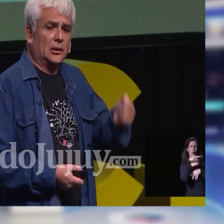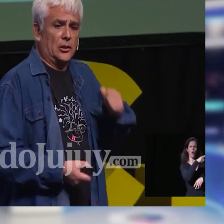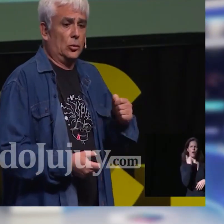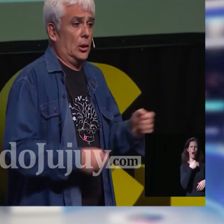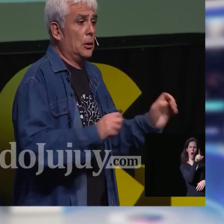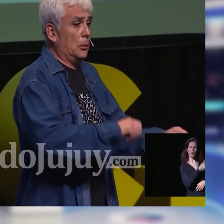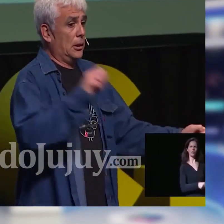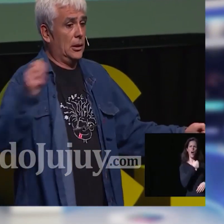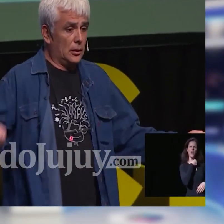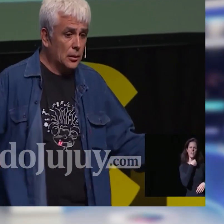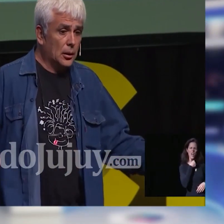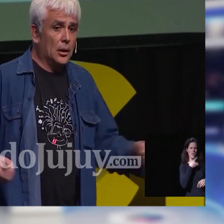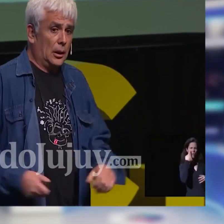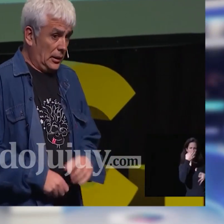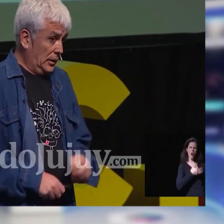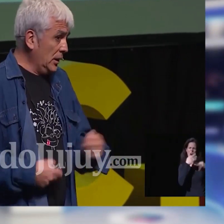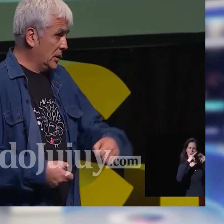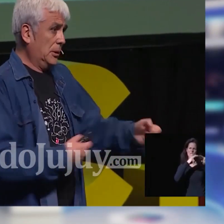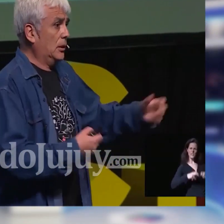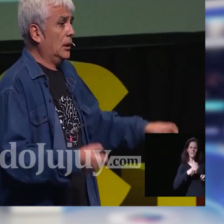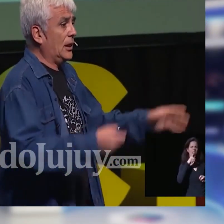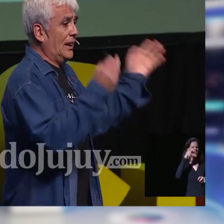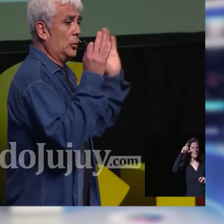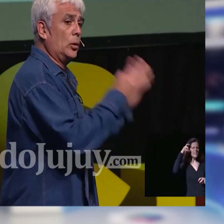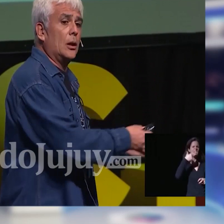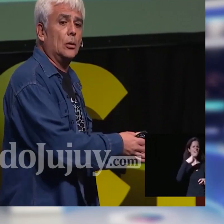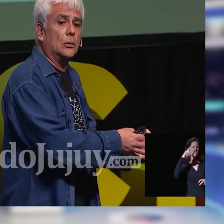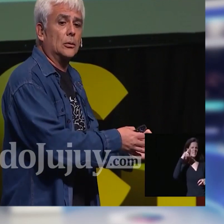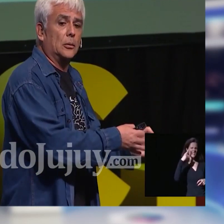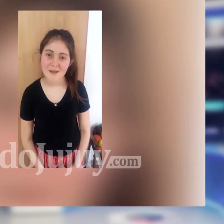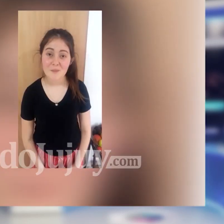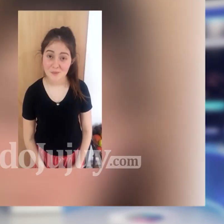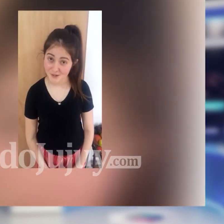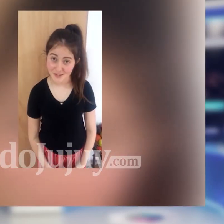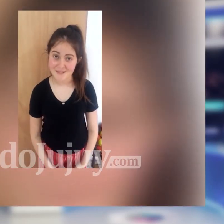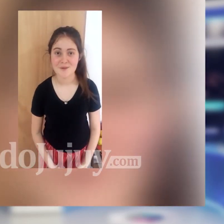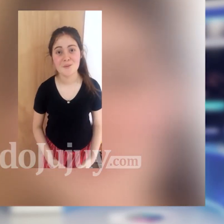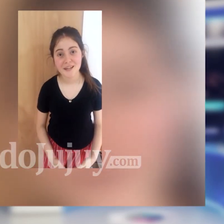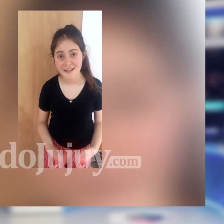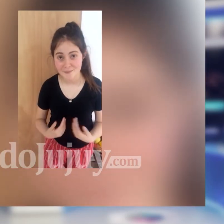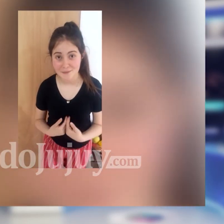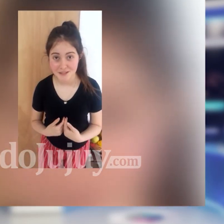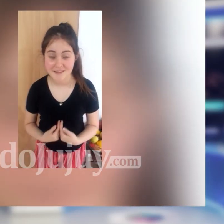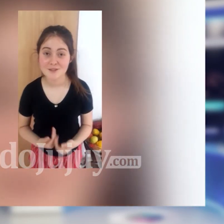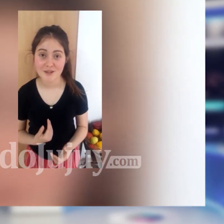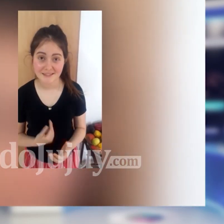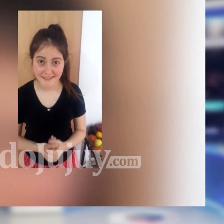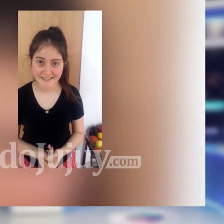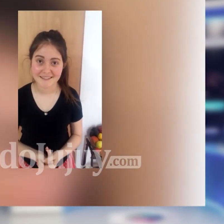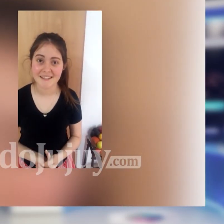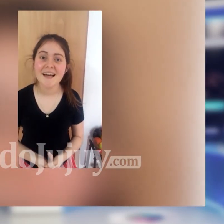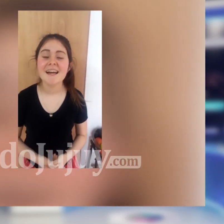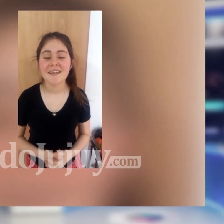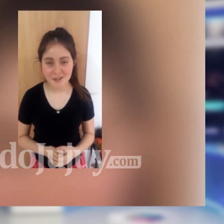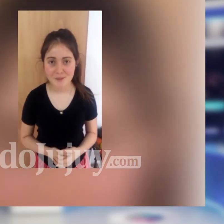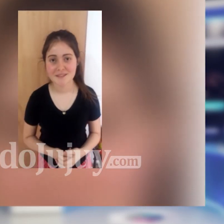taller Física para Todo, más allá de este logro tan importante para vos, pero vos sos el producto de este taller, de un profesor que le enseñó